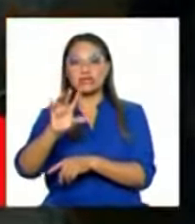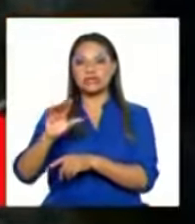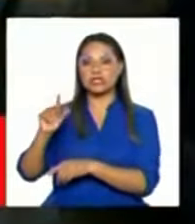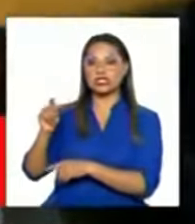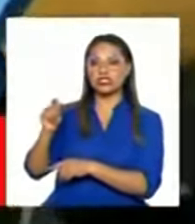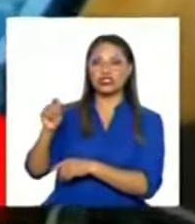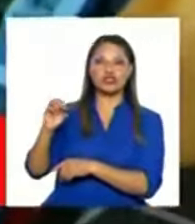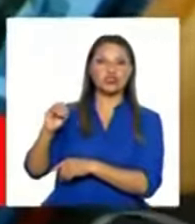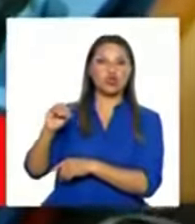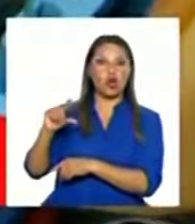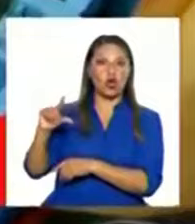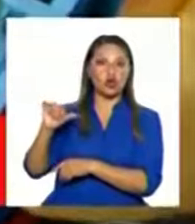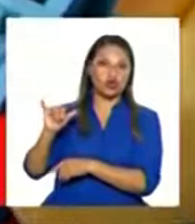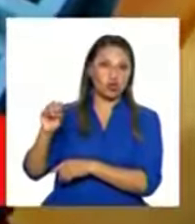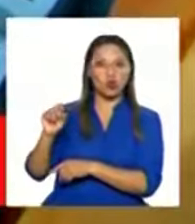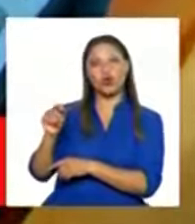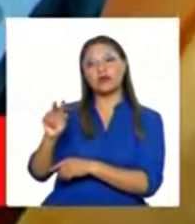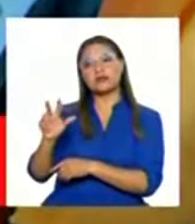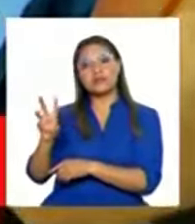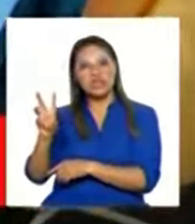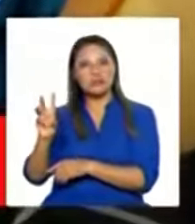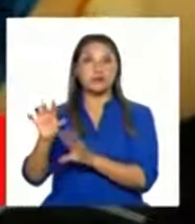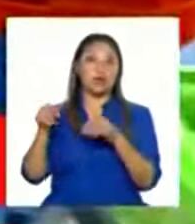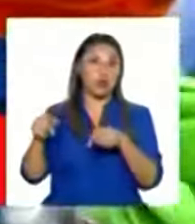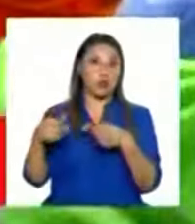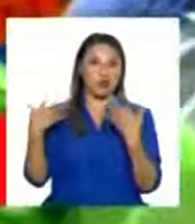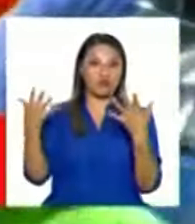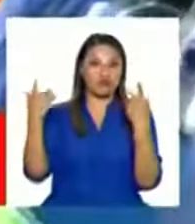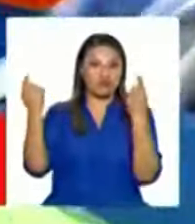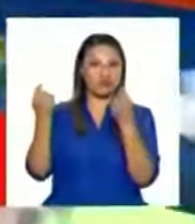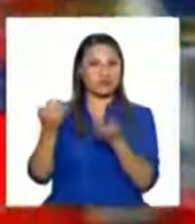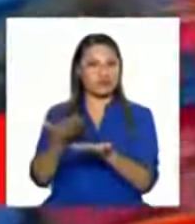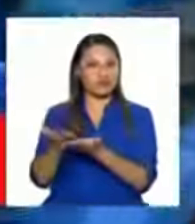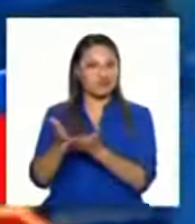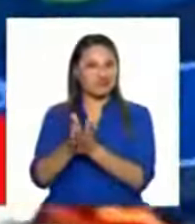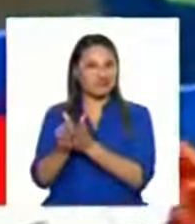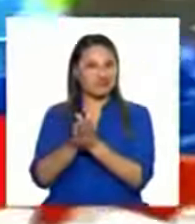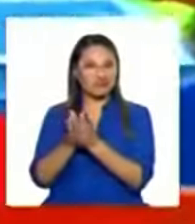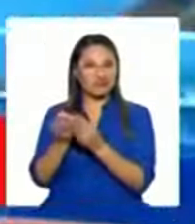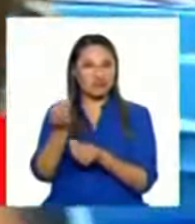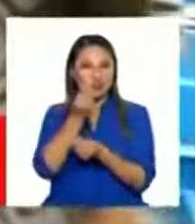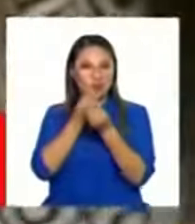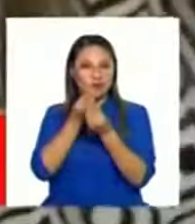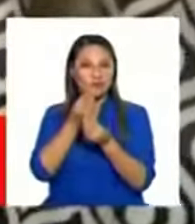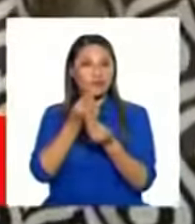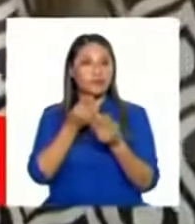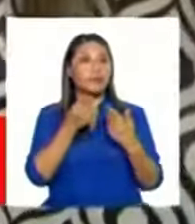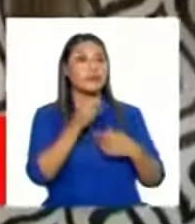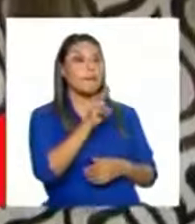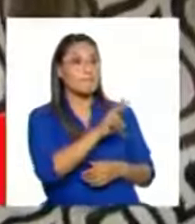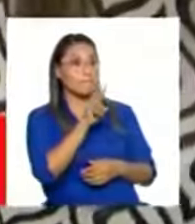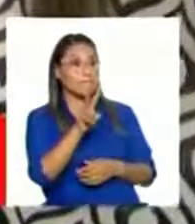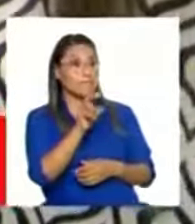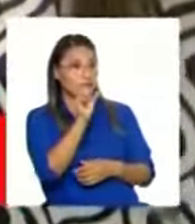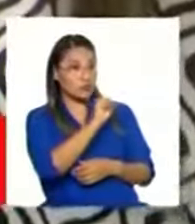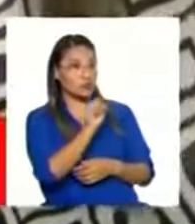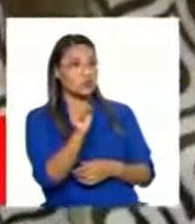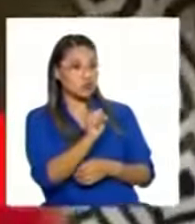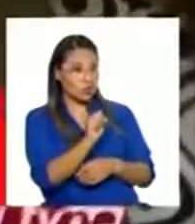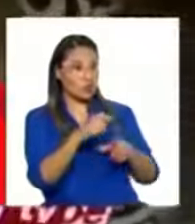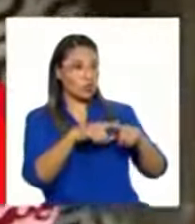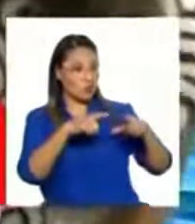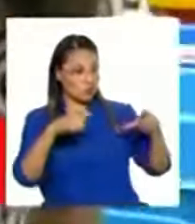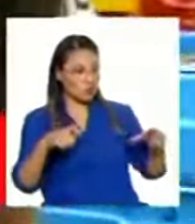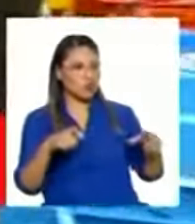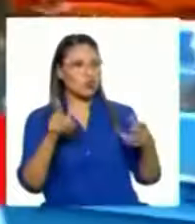10 para los platos de este Viernes Santo. Llevando tú, vemos que a 22 soles. 22 soles el kilo. Sí, el